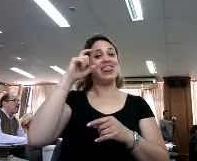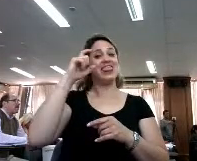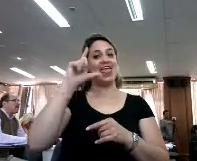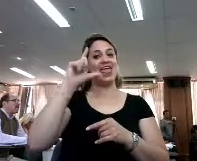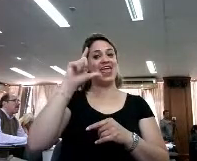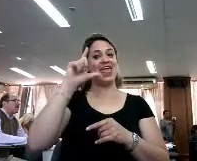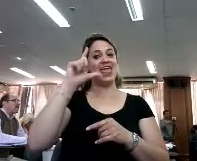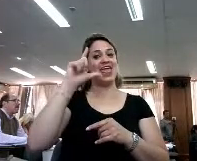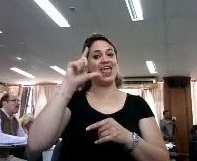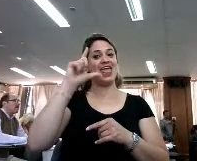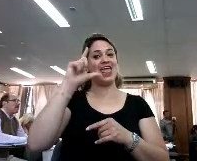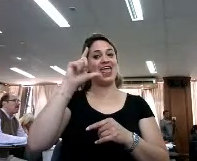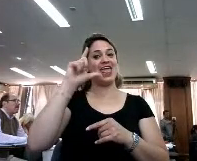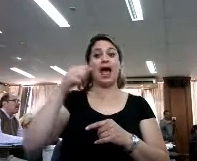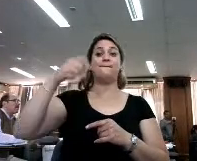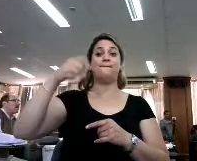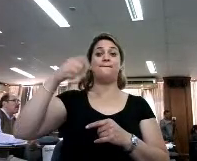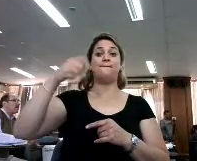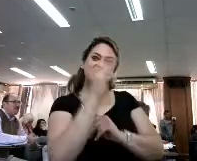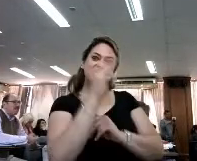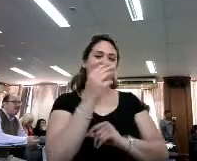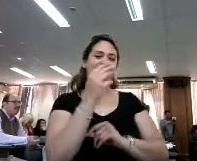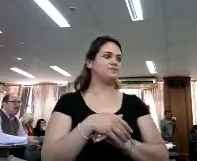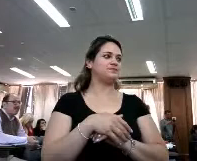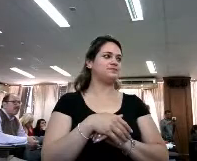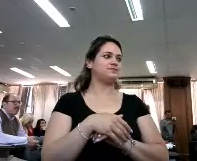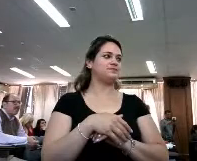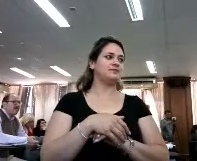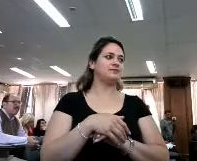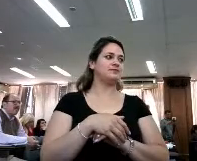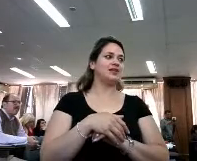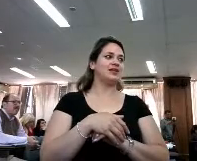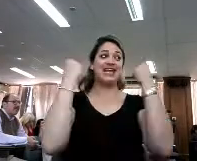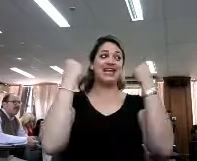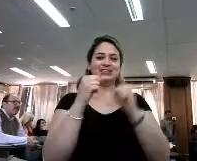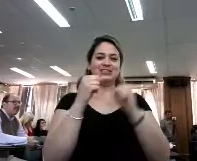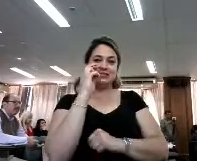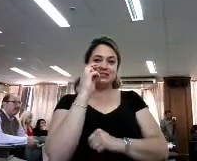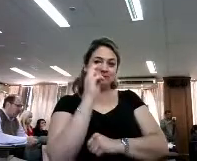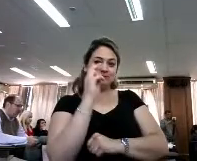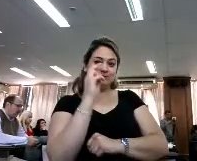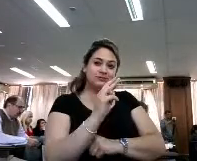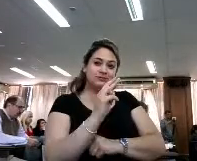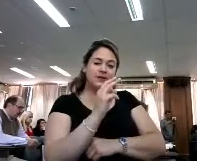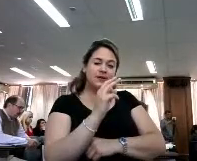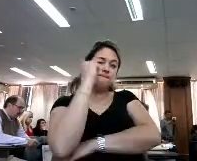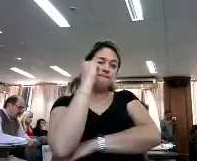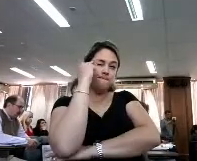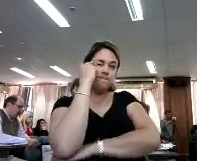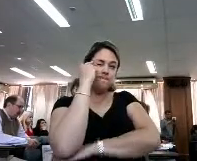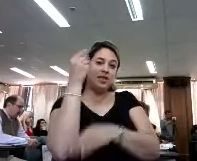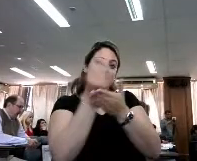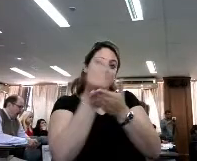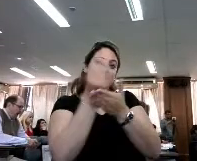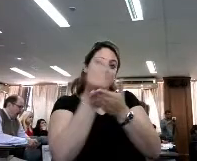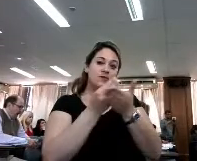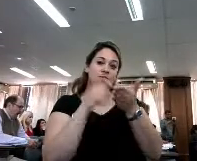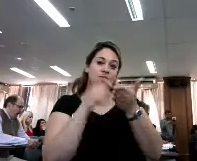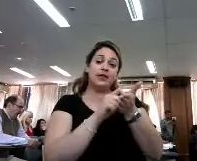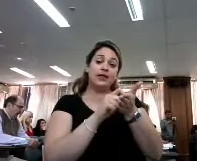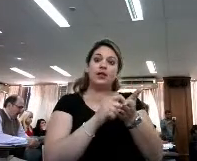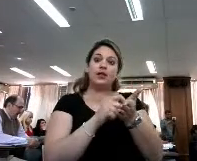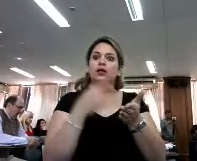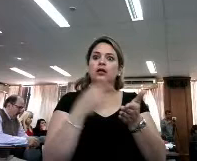es a, si nos pusiéramos a hacer un ejercicio creativo de pintar, de sacar una hoja y escribir, y les dijera lo